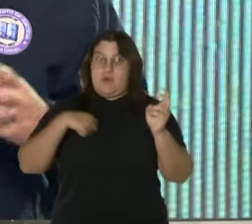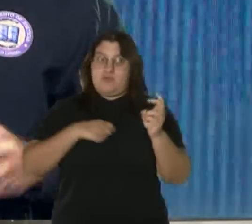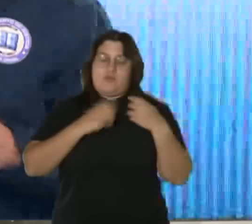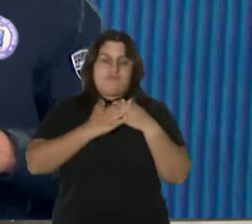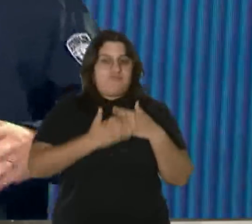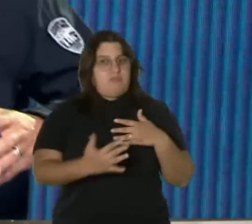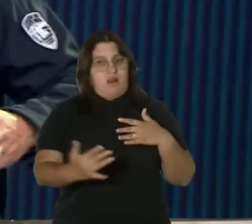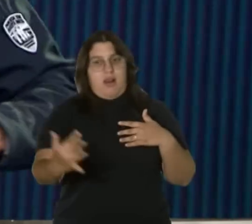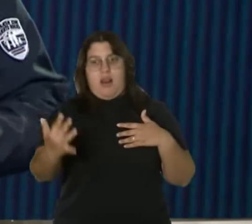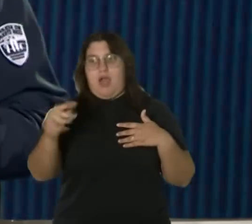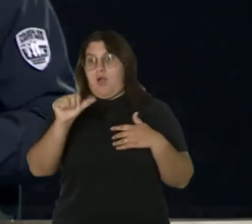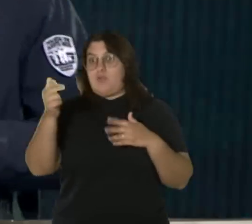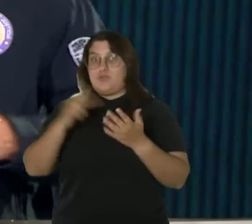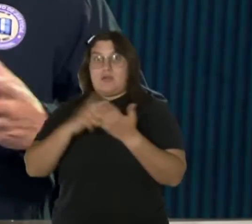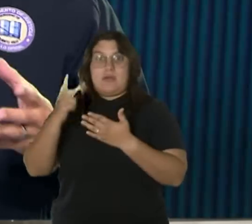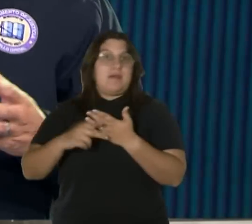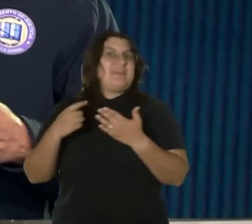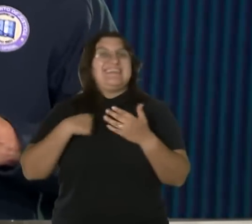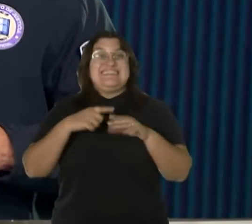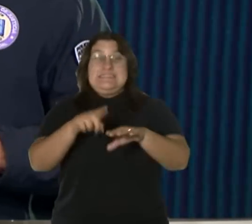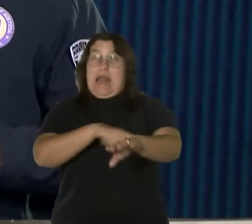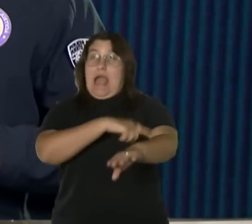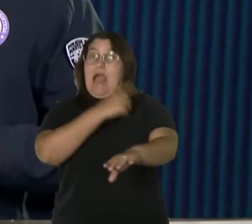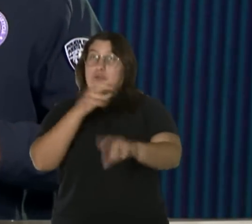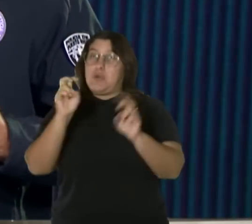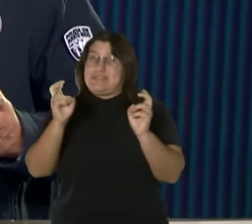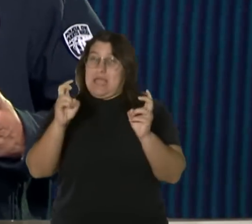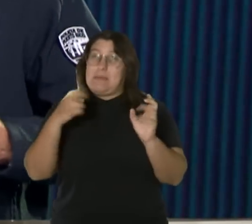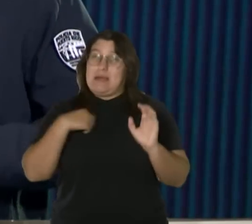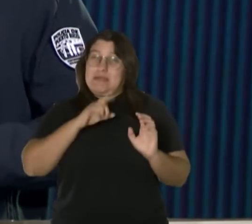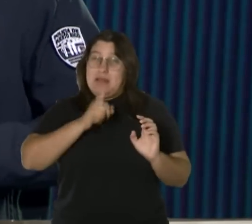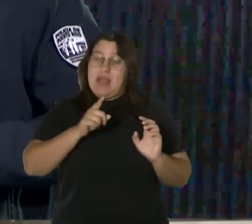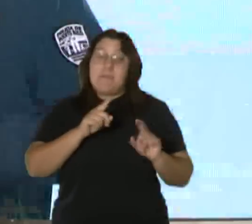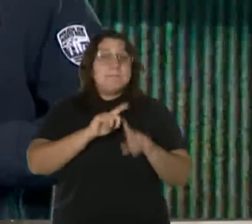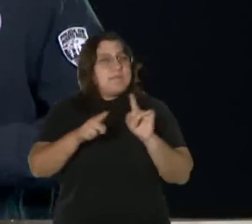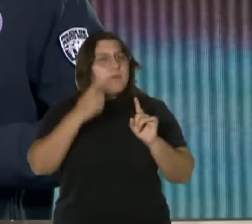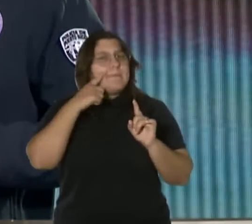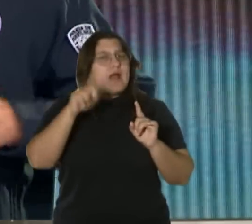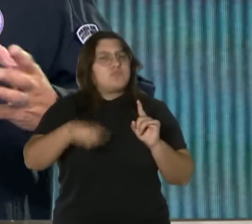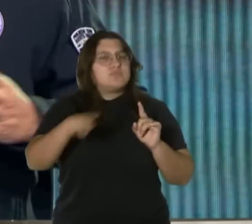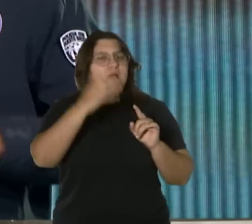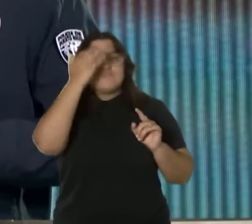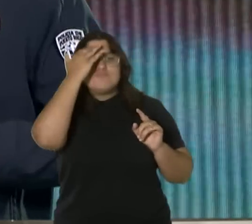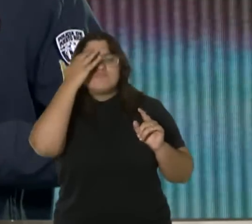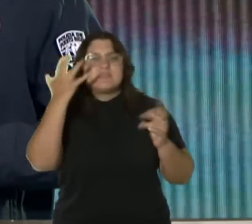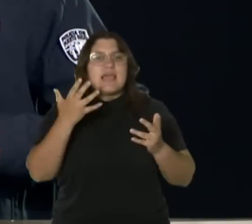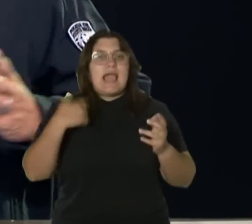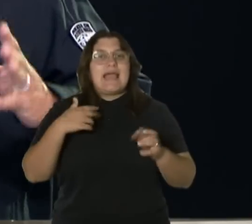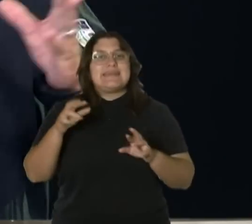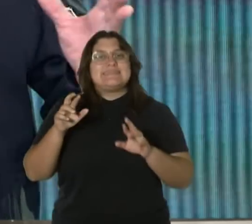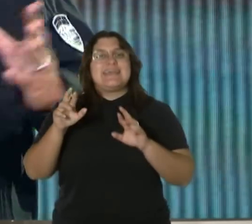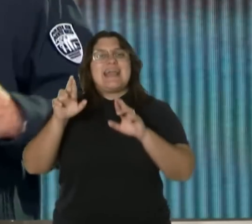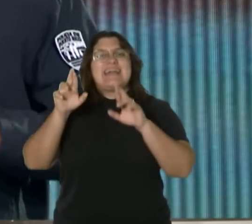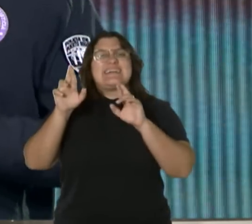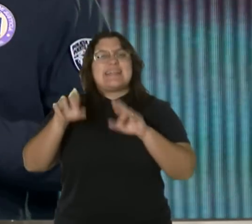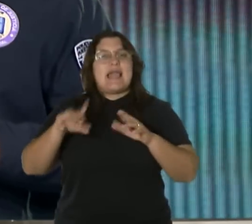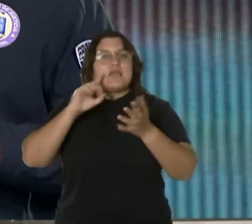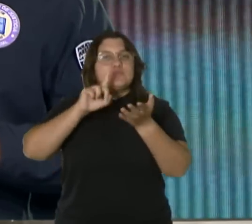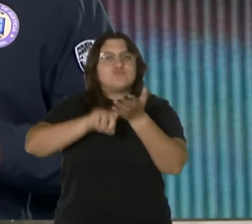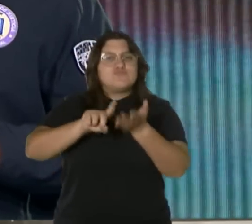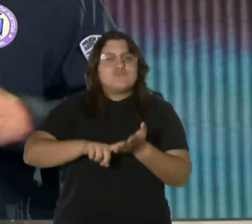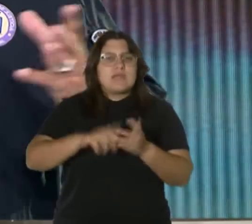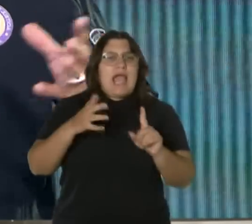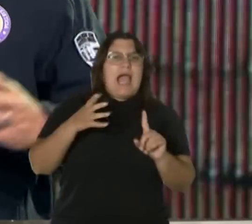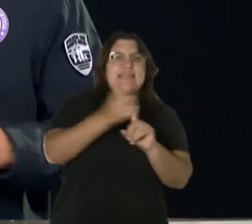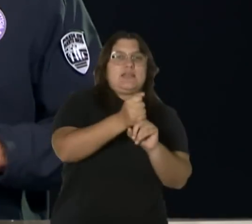estar tocando en este y en otros programas porque es muy extenso pero para que nuestra gente tenga una idea existe el registro incidental a un arresto